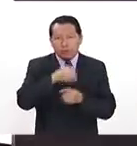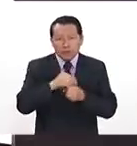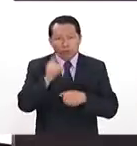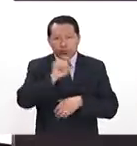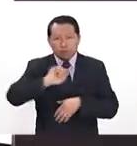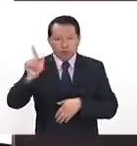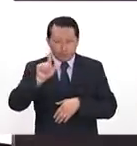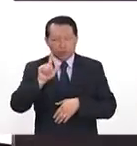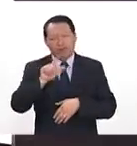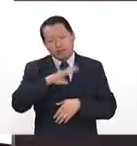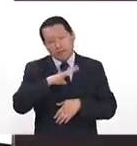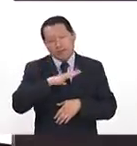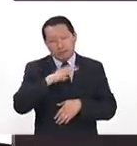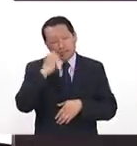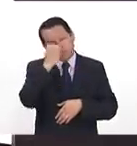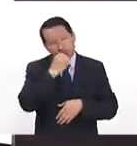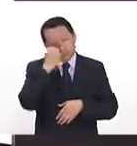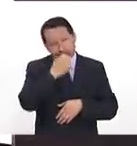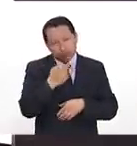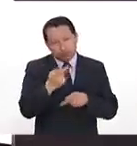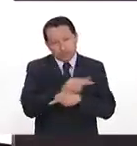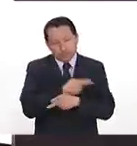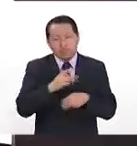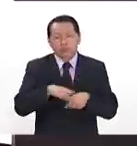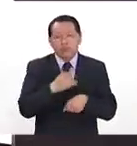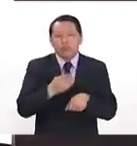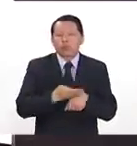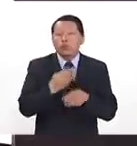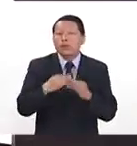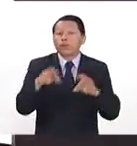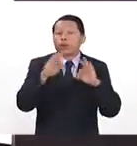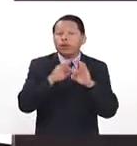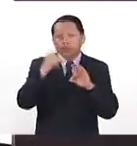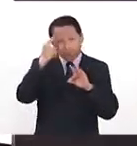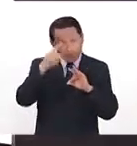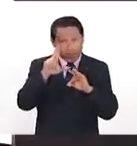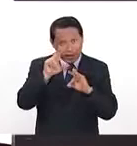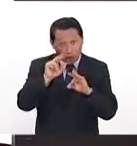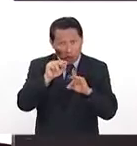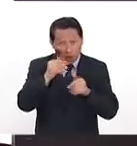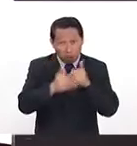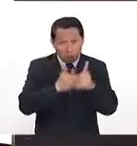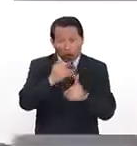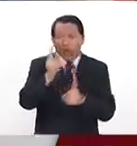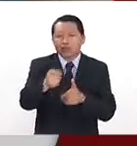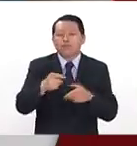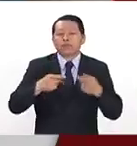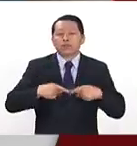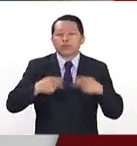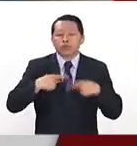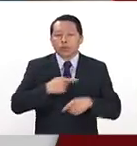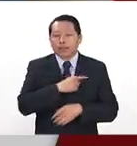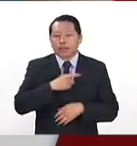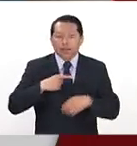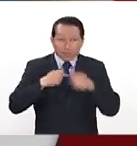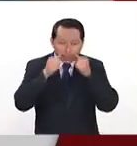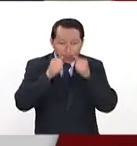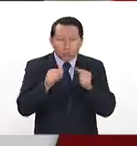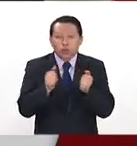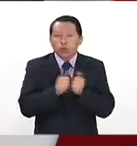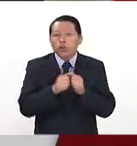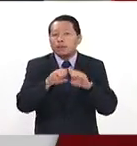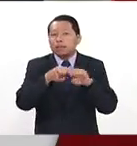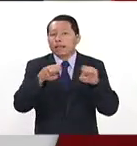de la salud, saber qué es lo que está sucediendo con el paciente. Muy importante para no llegar a ese punto, que el paciente tenga atención con un